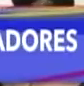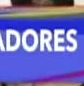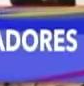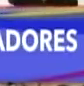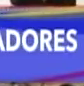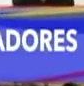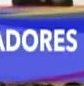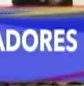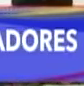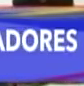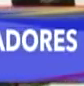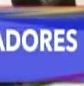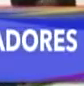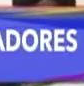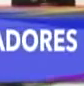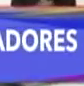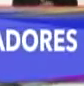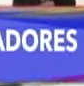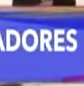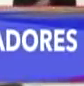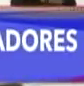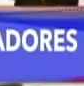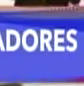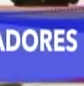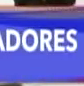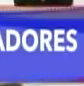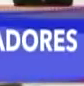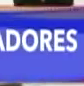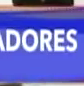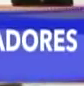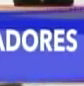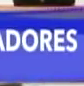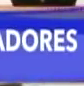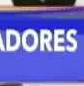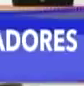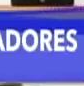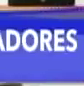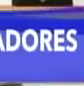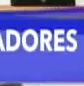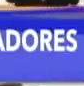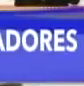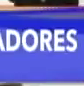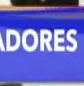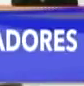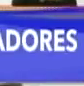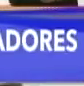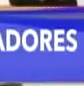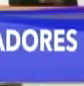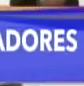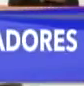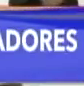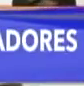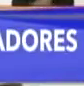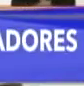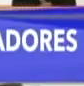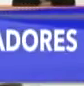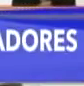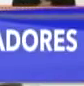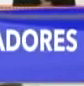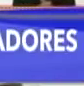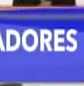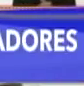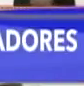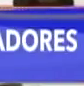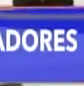inversión. Celebrar trabajando, esa es la línea nuestra, de los chavistas, los bolivarianos. Siempre